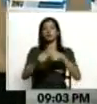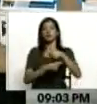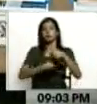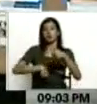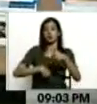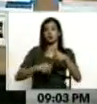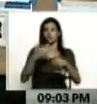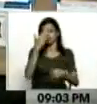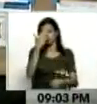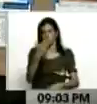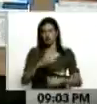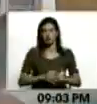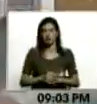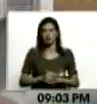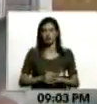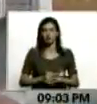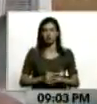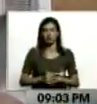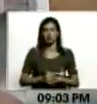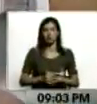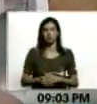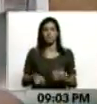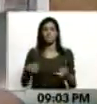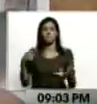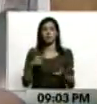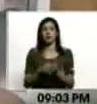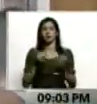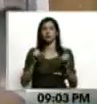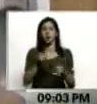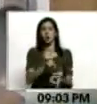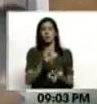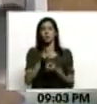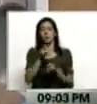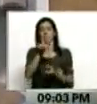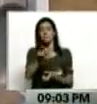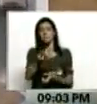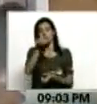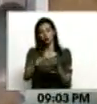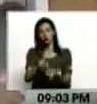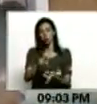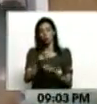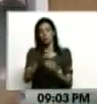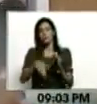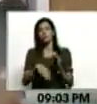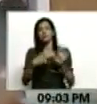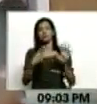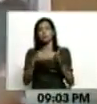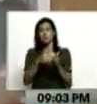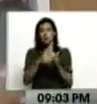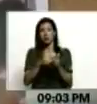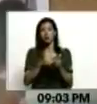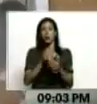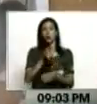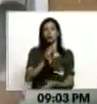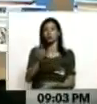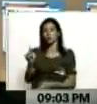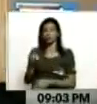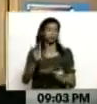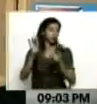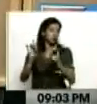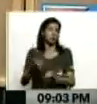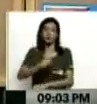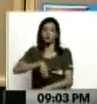al frente ordena exar del pago de impuestos so renta personas que ganen menos de 6000 unidades